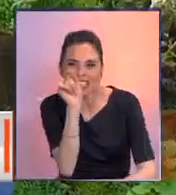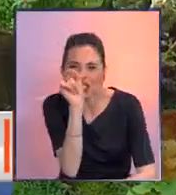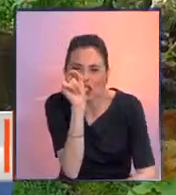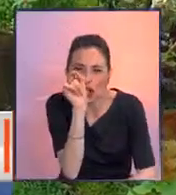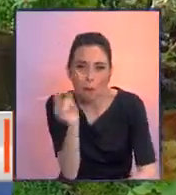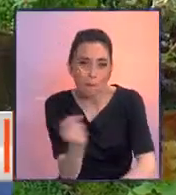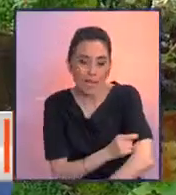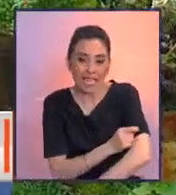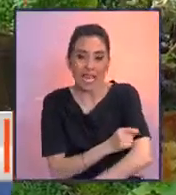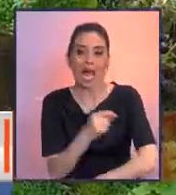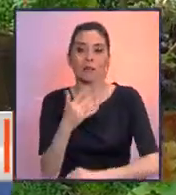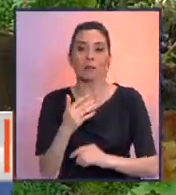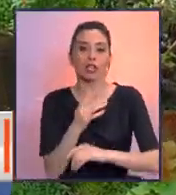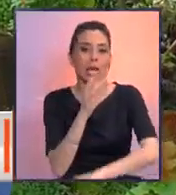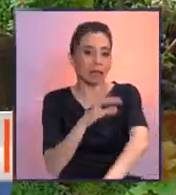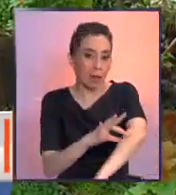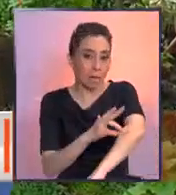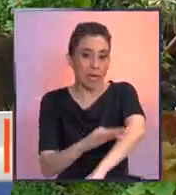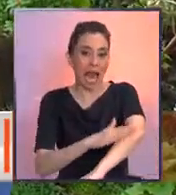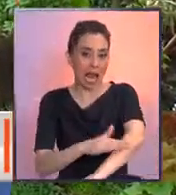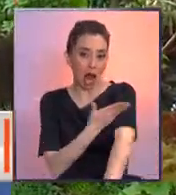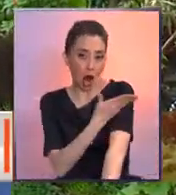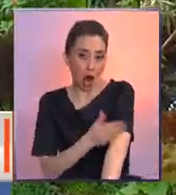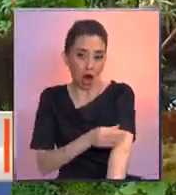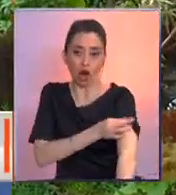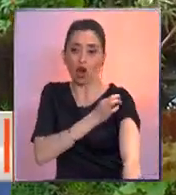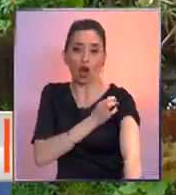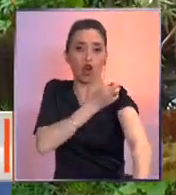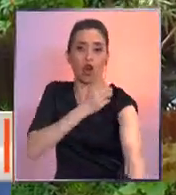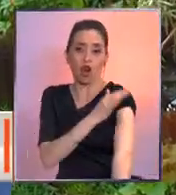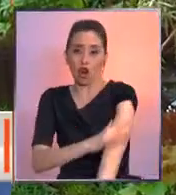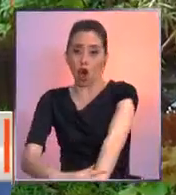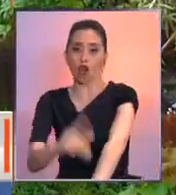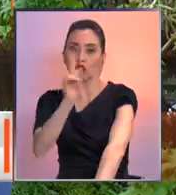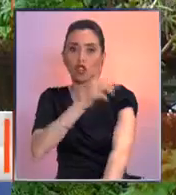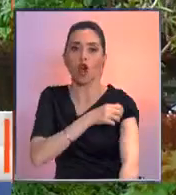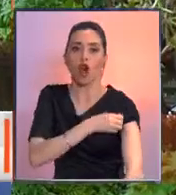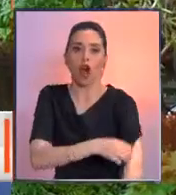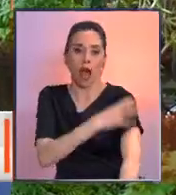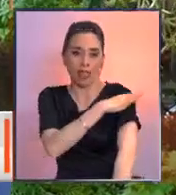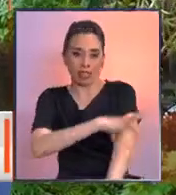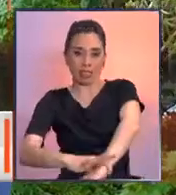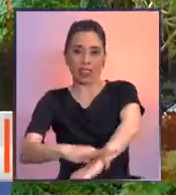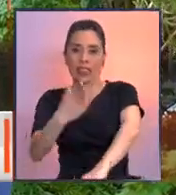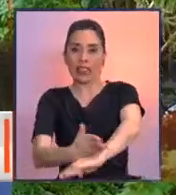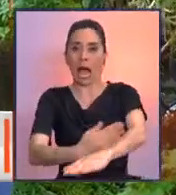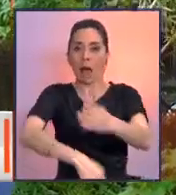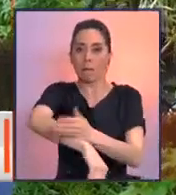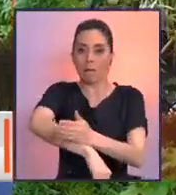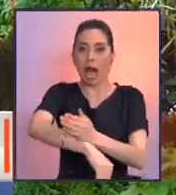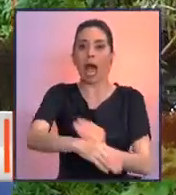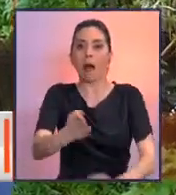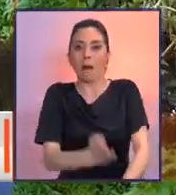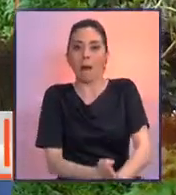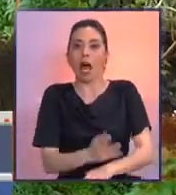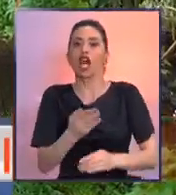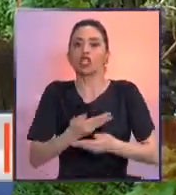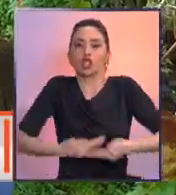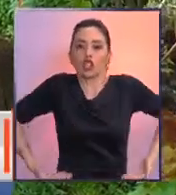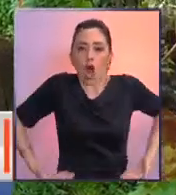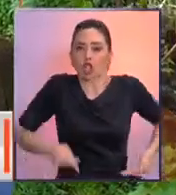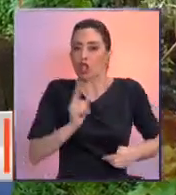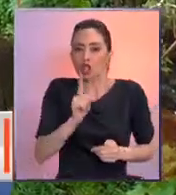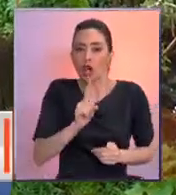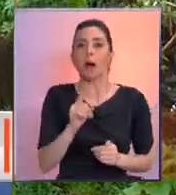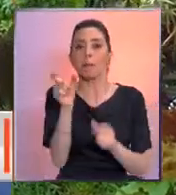importante cubrirse la piel, ¿cierto? O sea, que los matorrales no rocen directamente la piel, ¿ya? Entonces la gente que